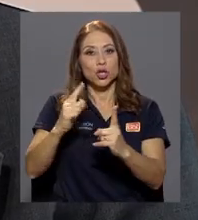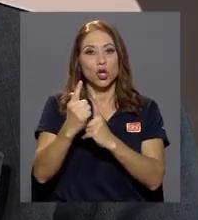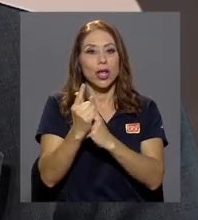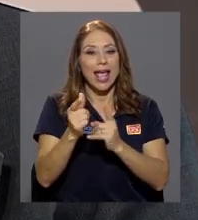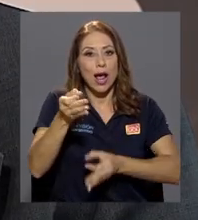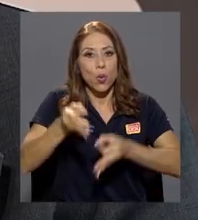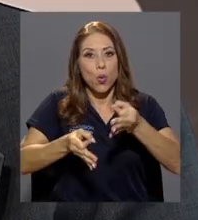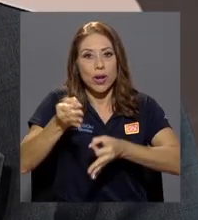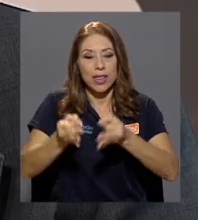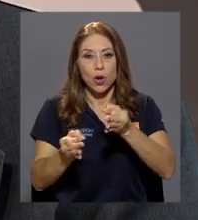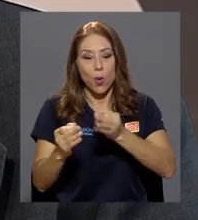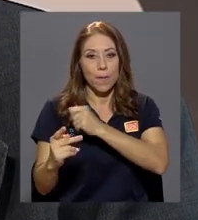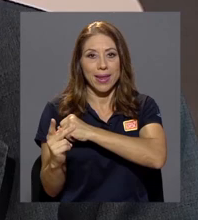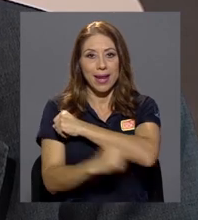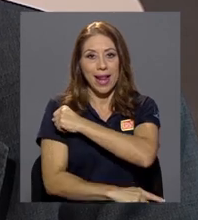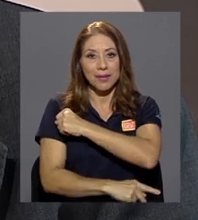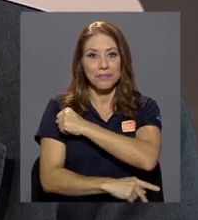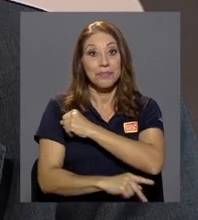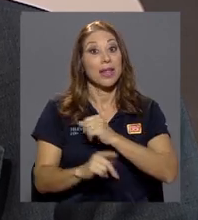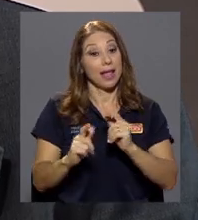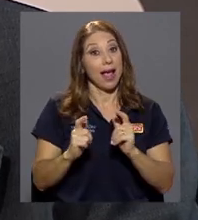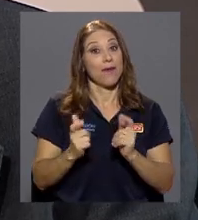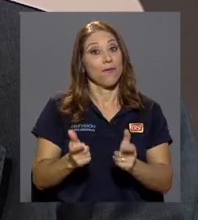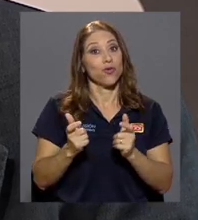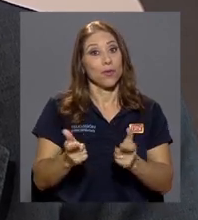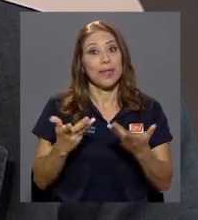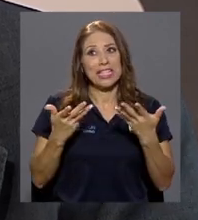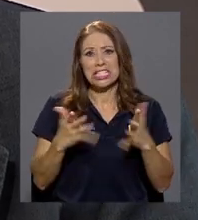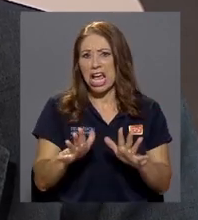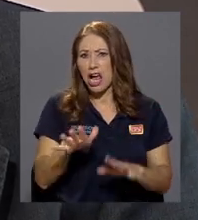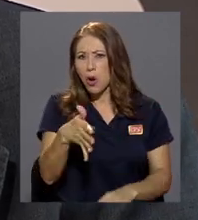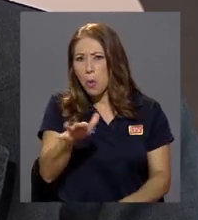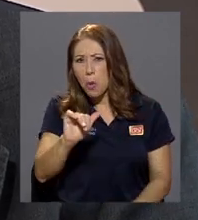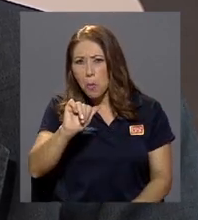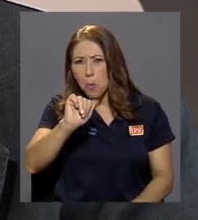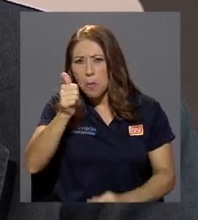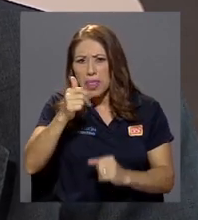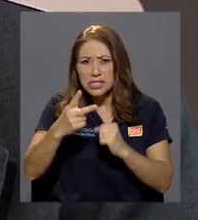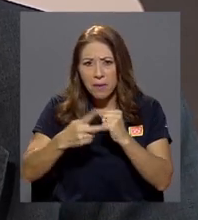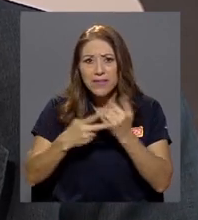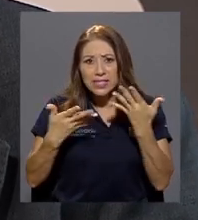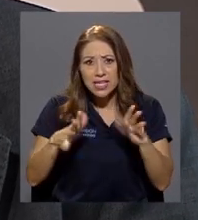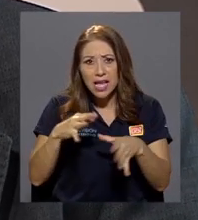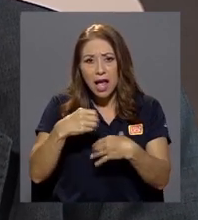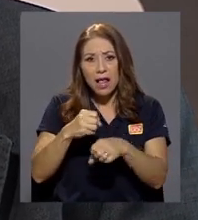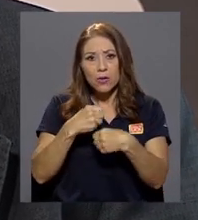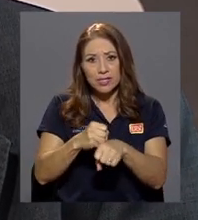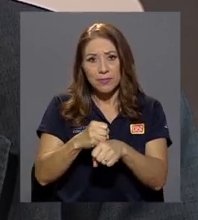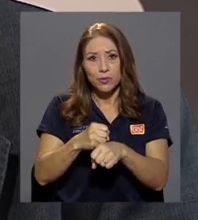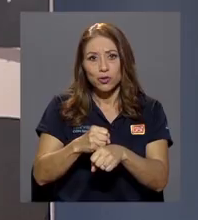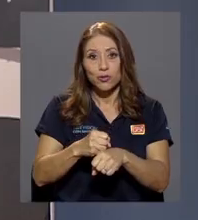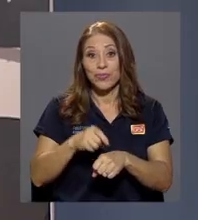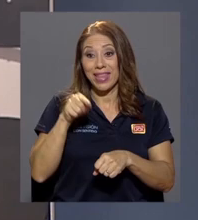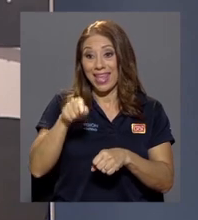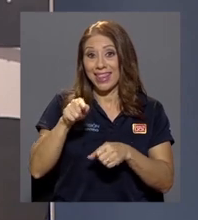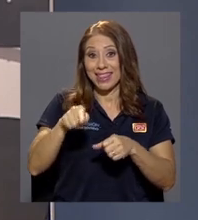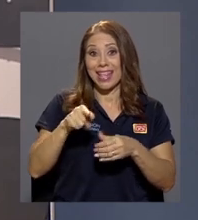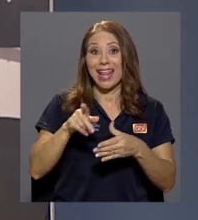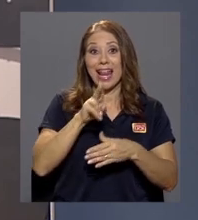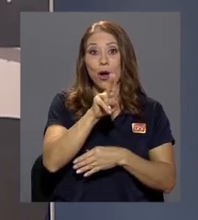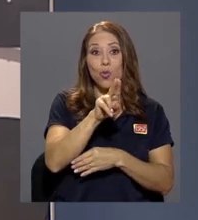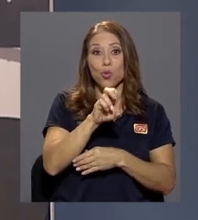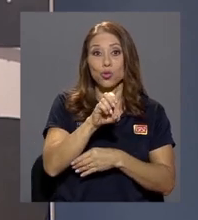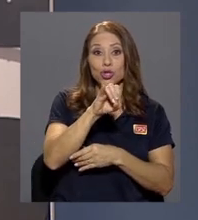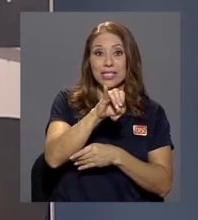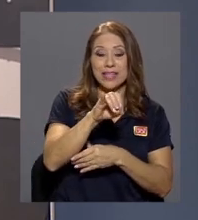jurídico penal que afortunadamente llevamos por por la décima edición entre este convenio